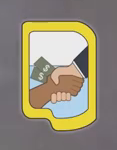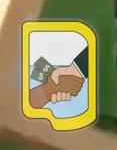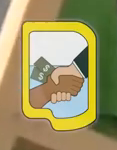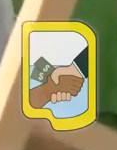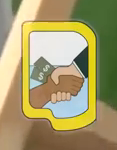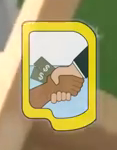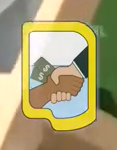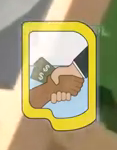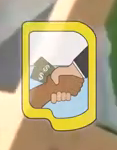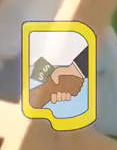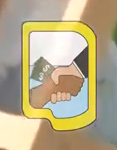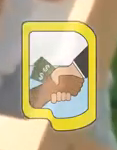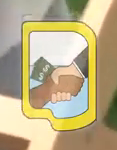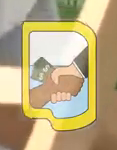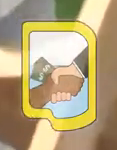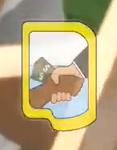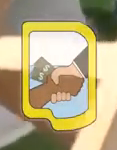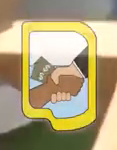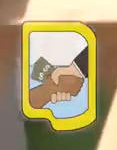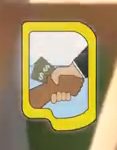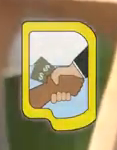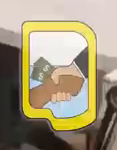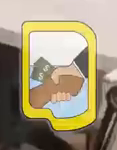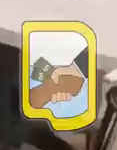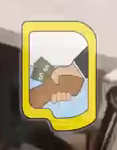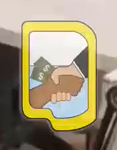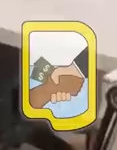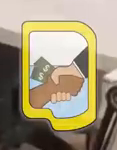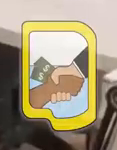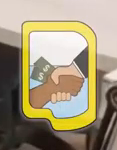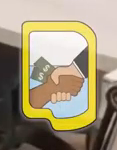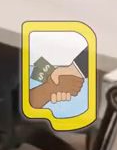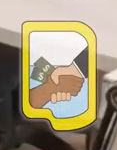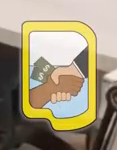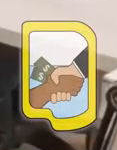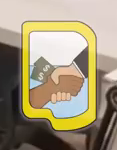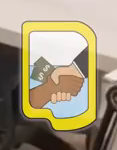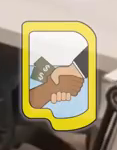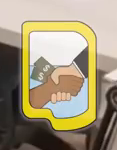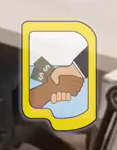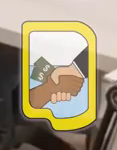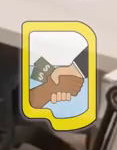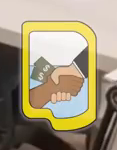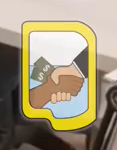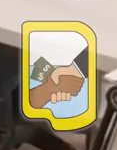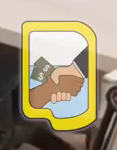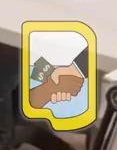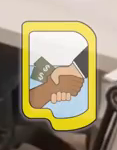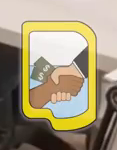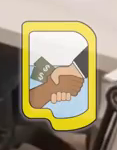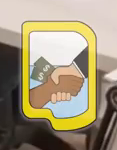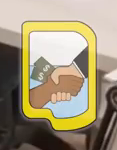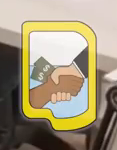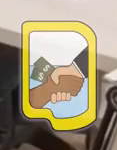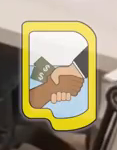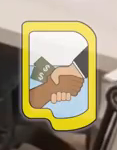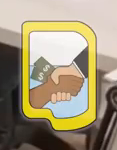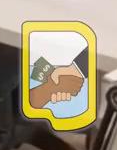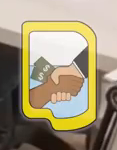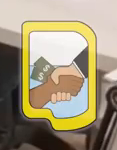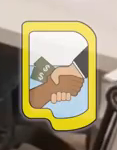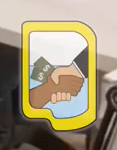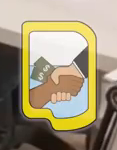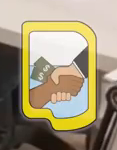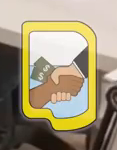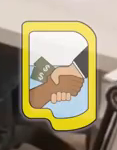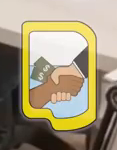Sinopharma, así como con la plataforma COVAX de la OMS. Por eso es importante, Babi, que quienes nos escuchan comprendan un poco más en detalle qué es lo